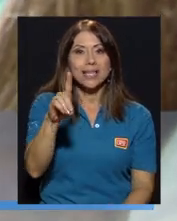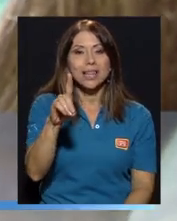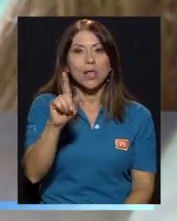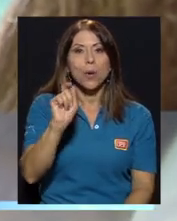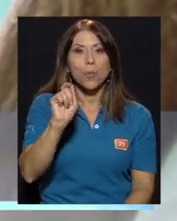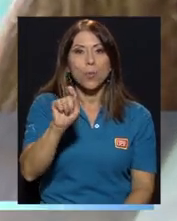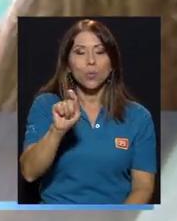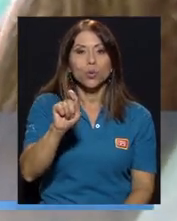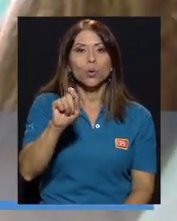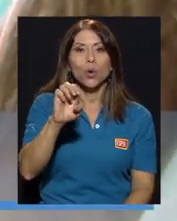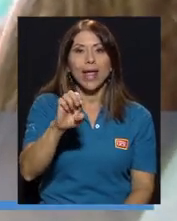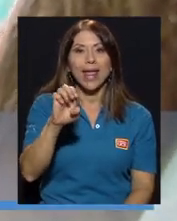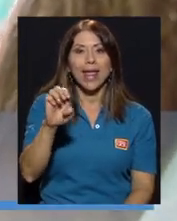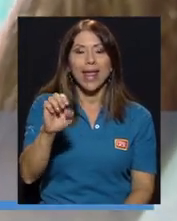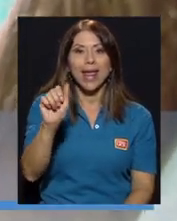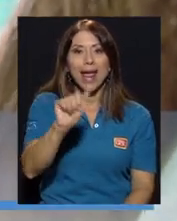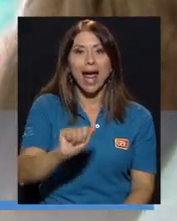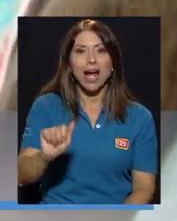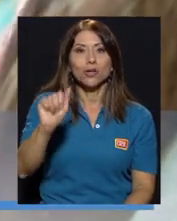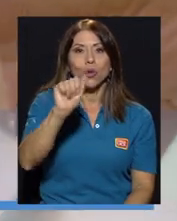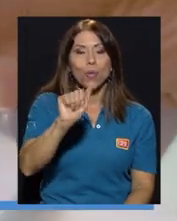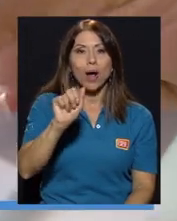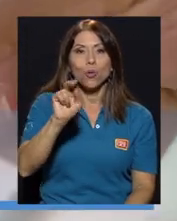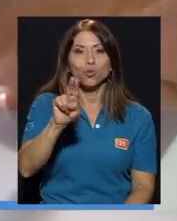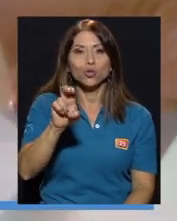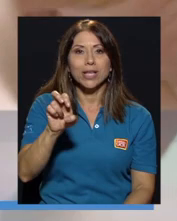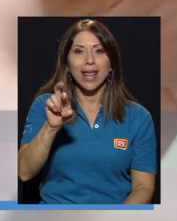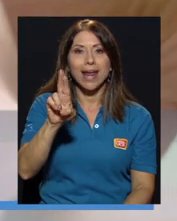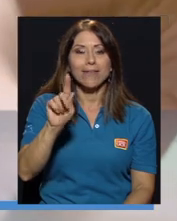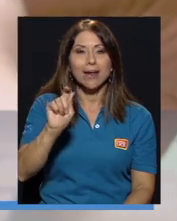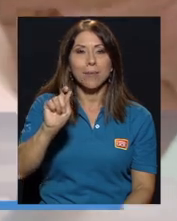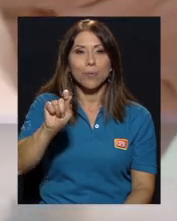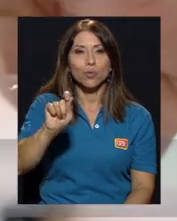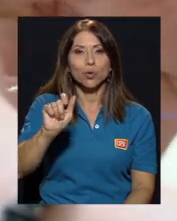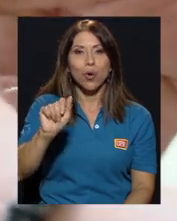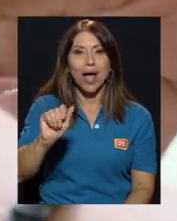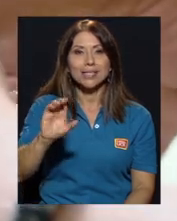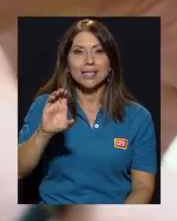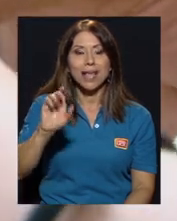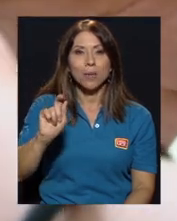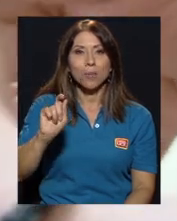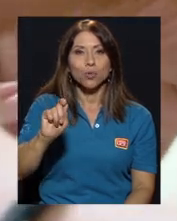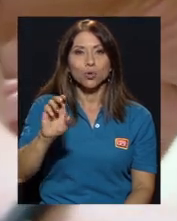precid.ee@ucr.ac.cr.